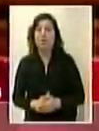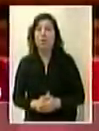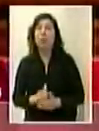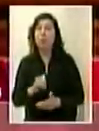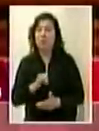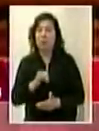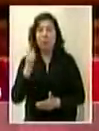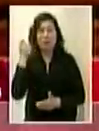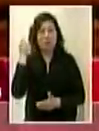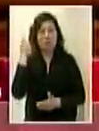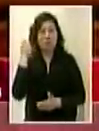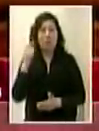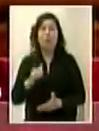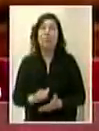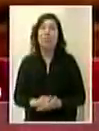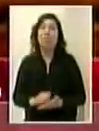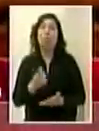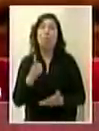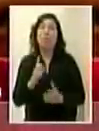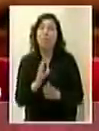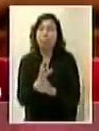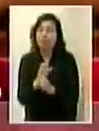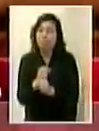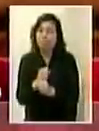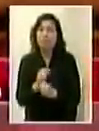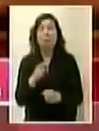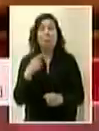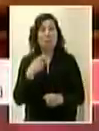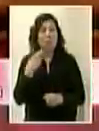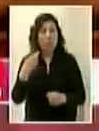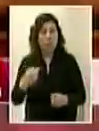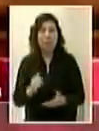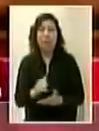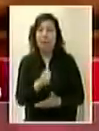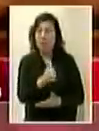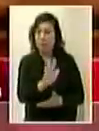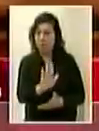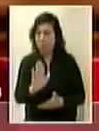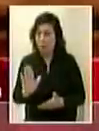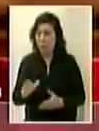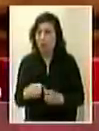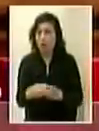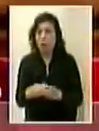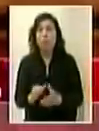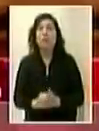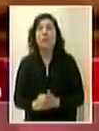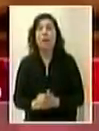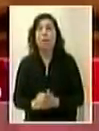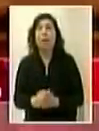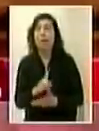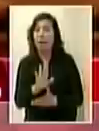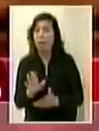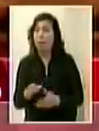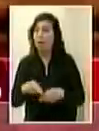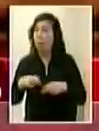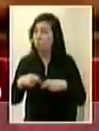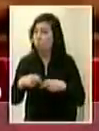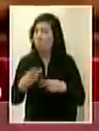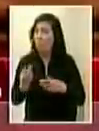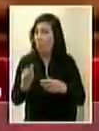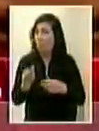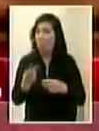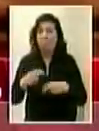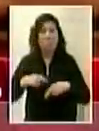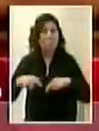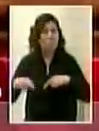Yo la entiendo básicamente por la presión popular. Ellos son congresistas de la zona, ellos caminan por la